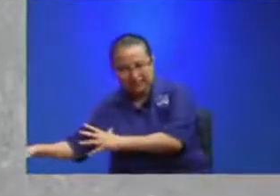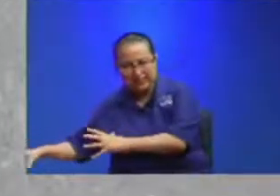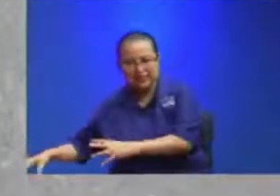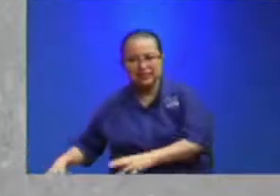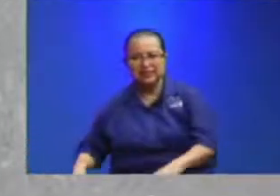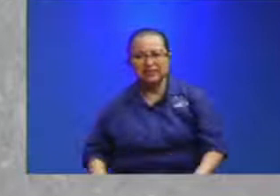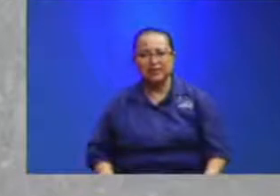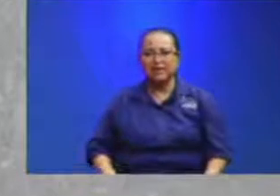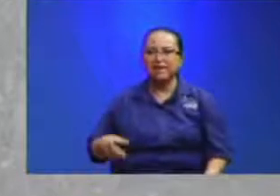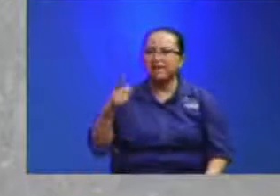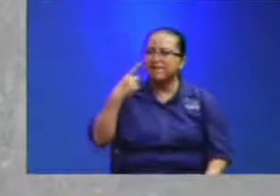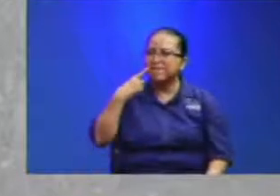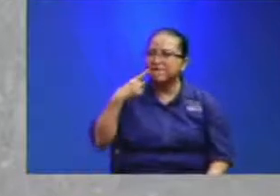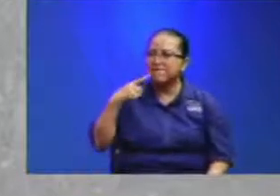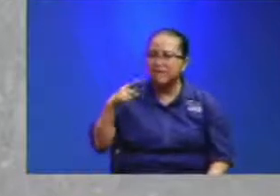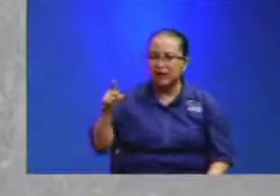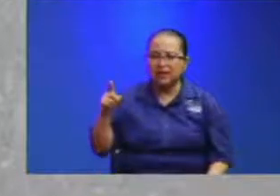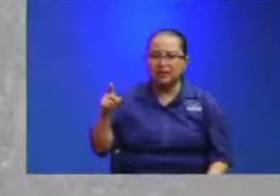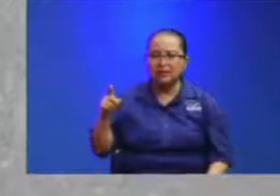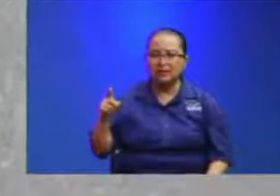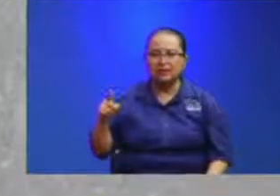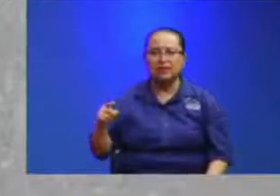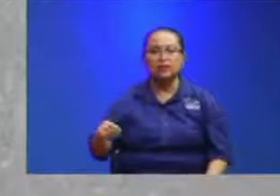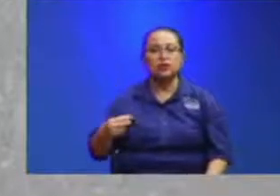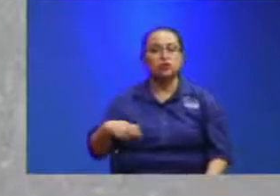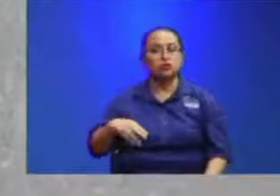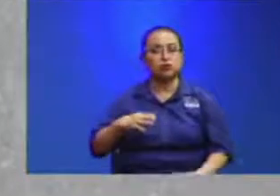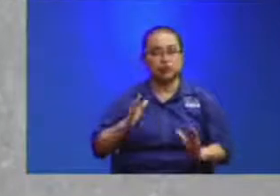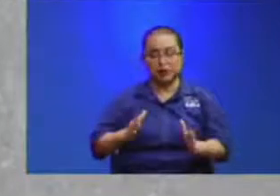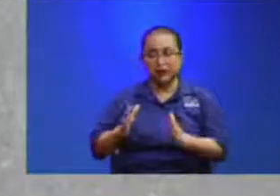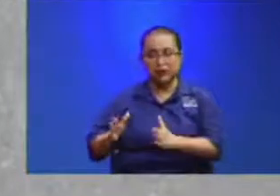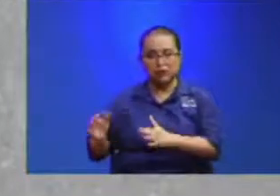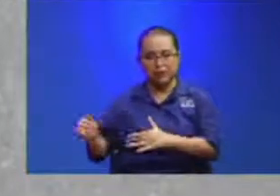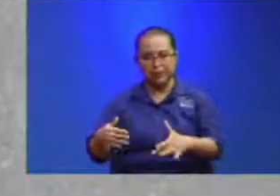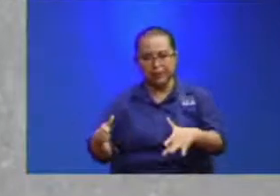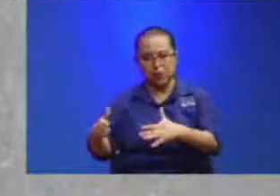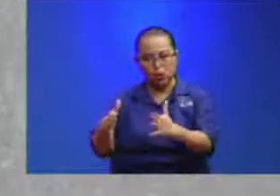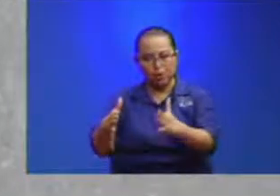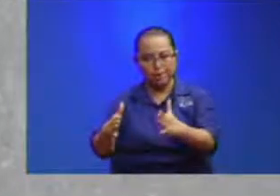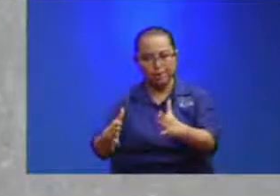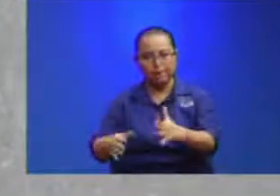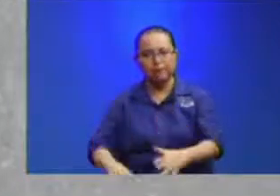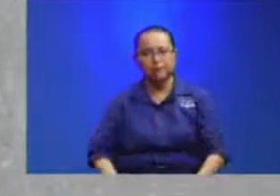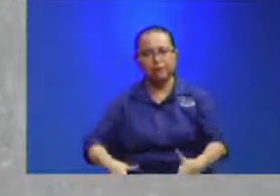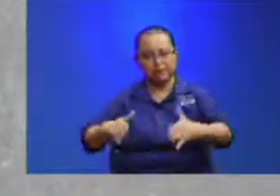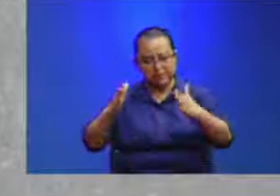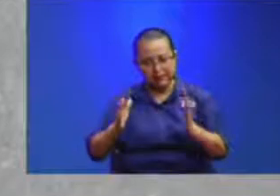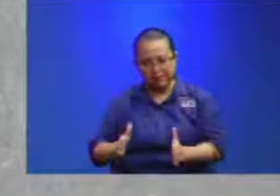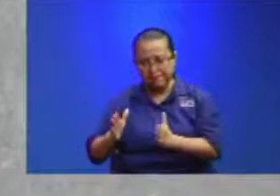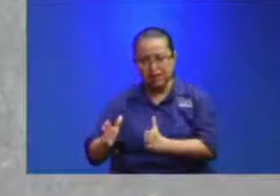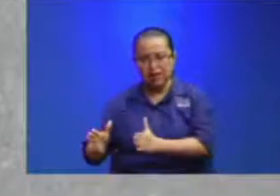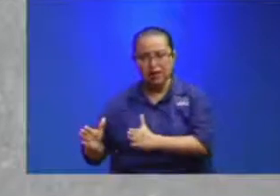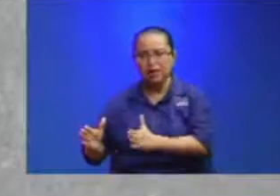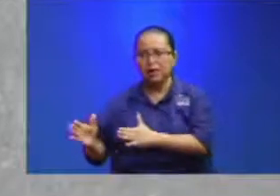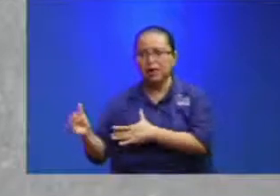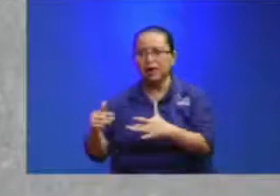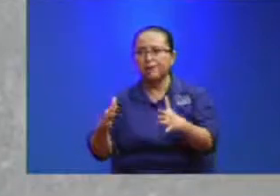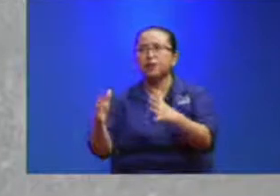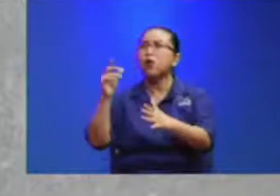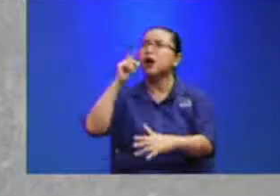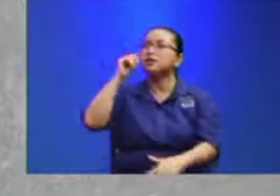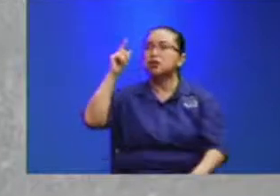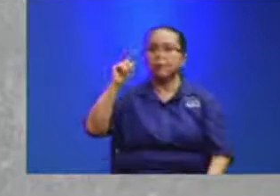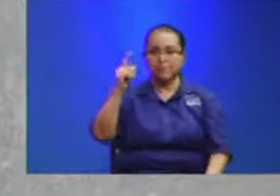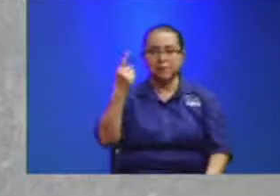entonces vaya estamos construyendo el camino estamos preparando el camino y preparar caminos al señor primer